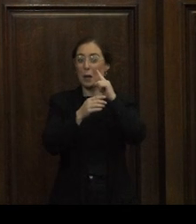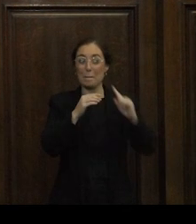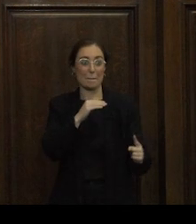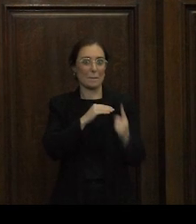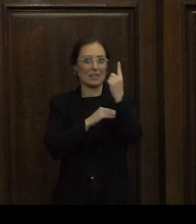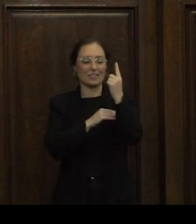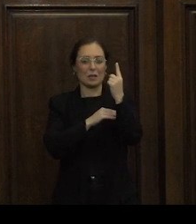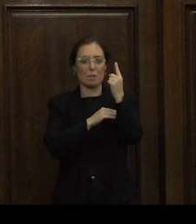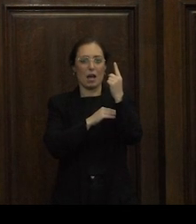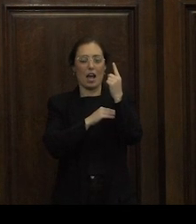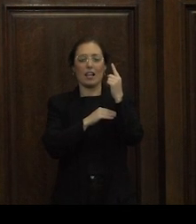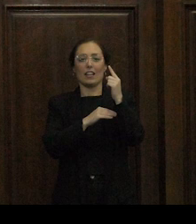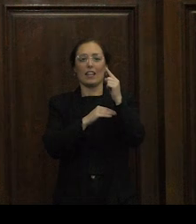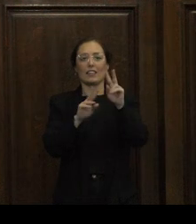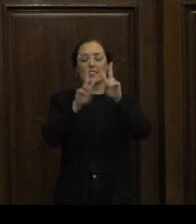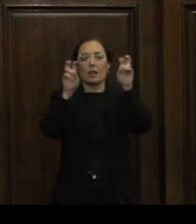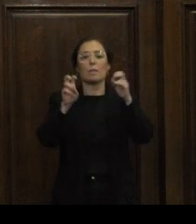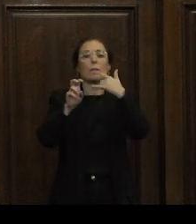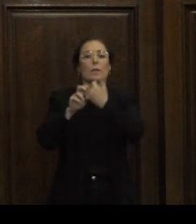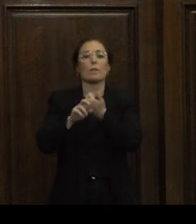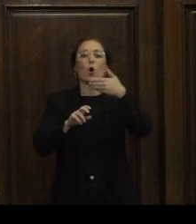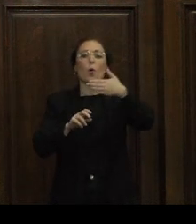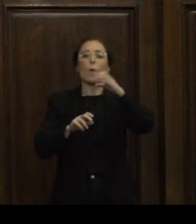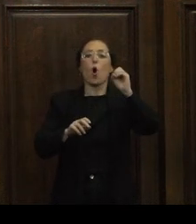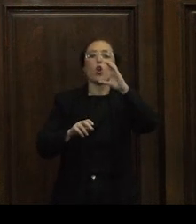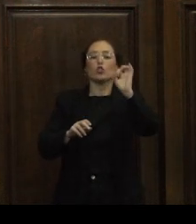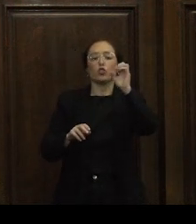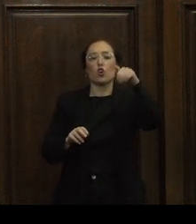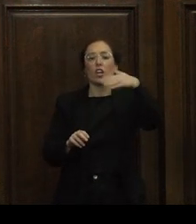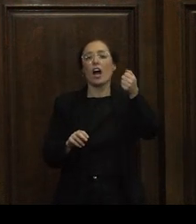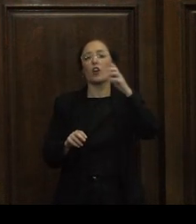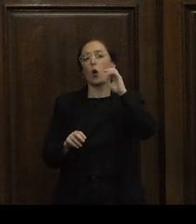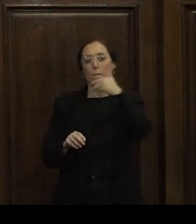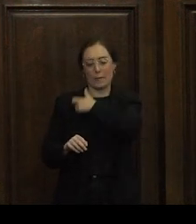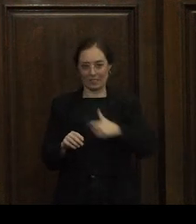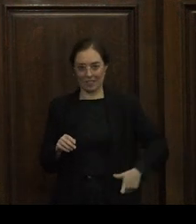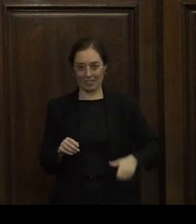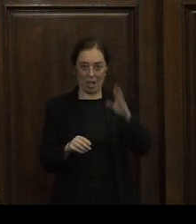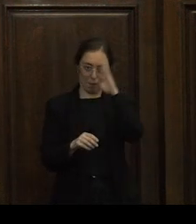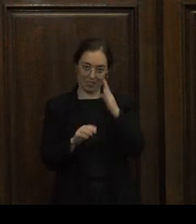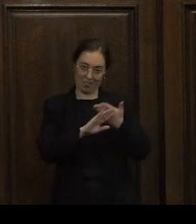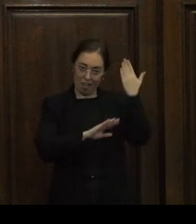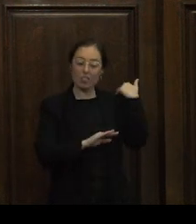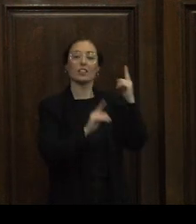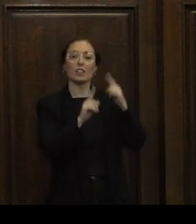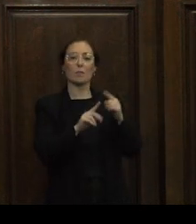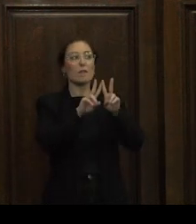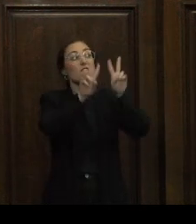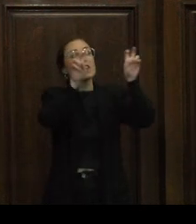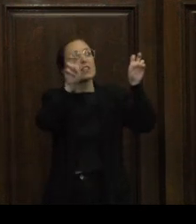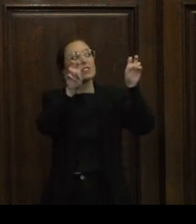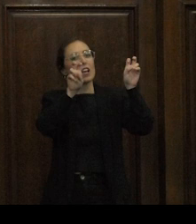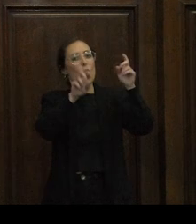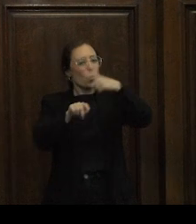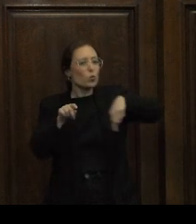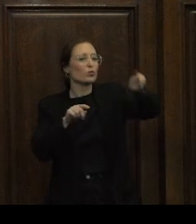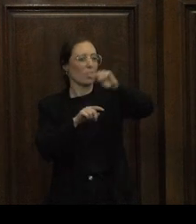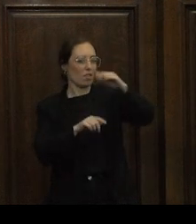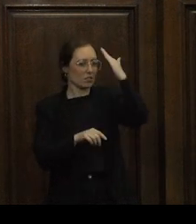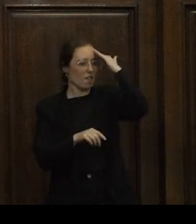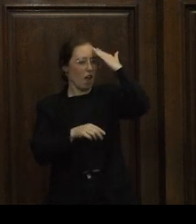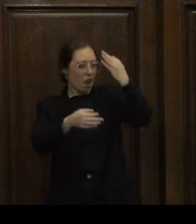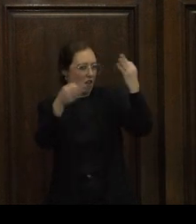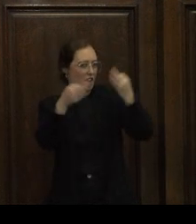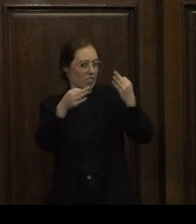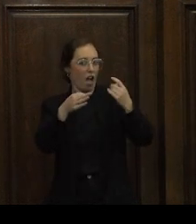Uno de los principales lemas de Bolsonaro, el expresidente de Brasil, es esta frase bíblica: conoceréis la